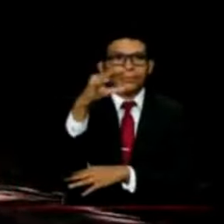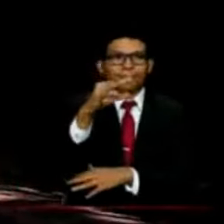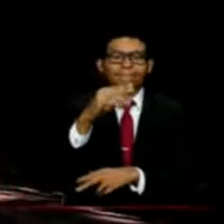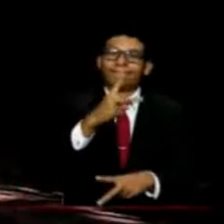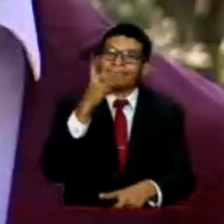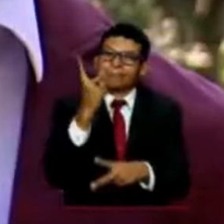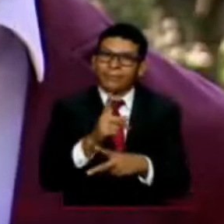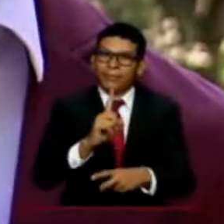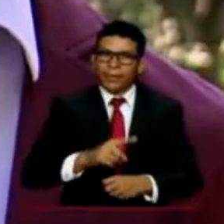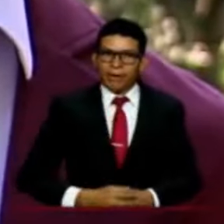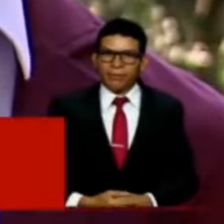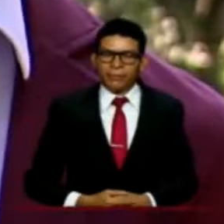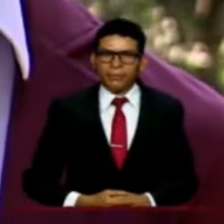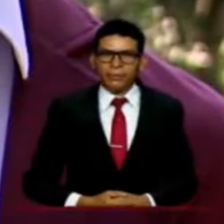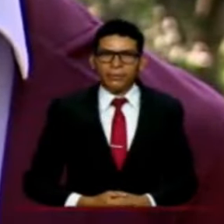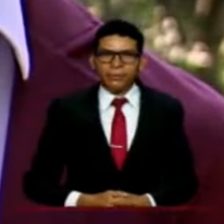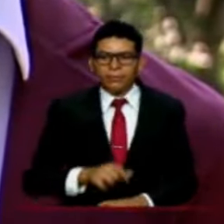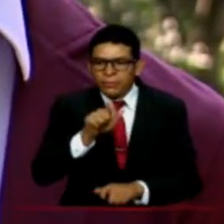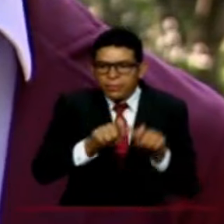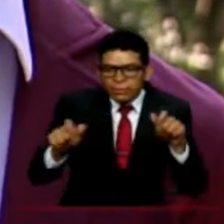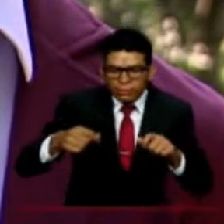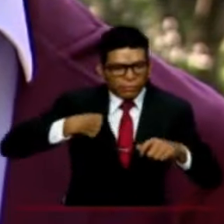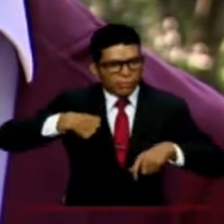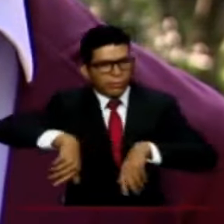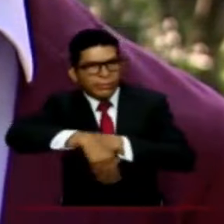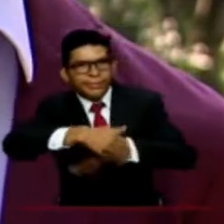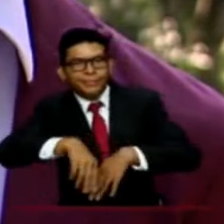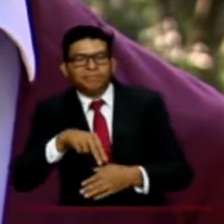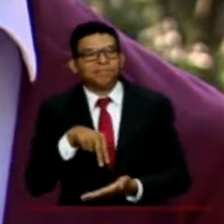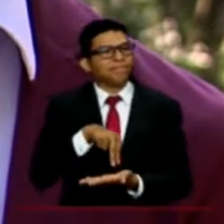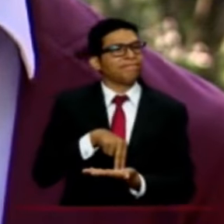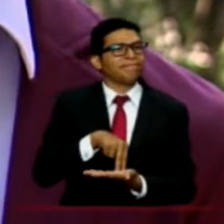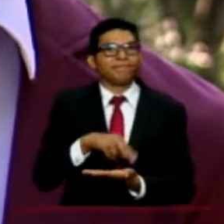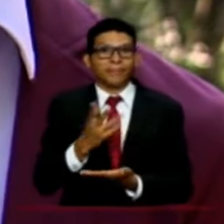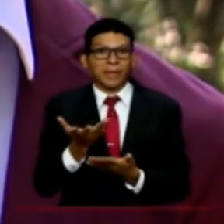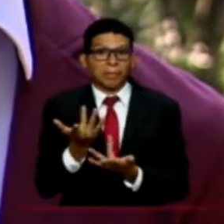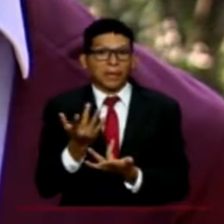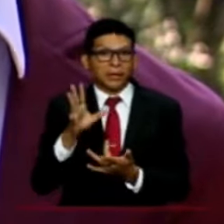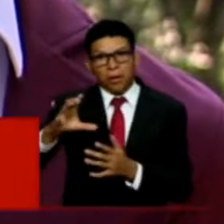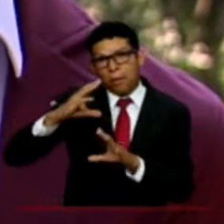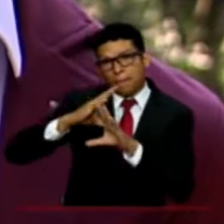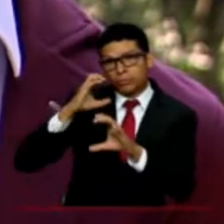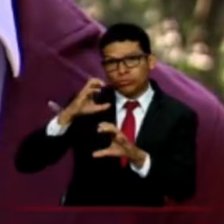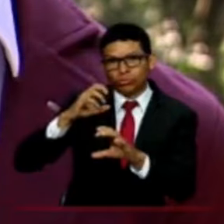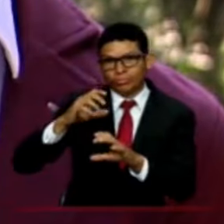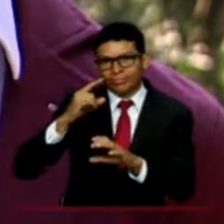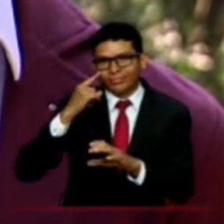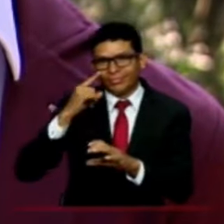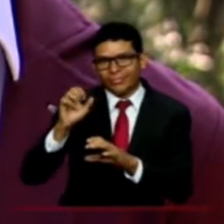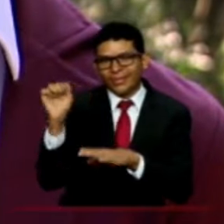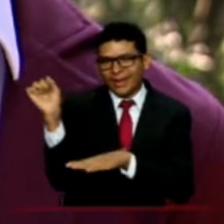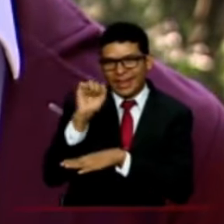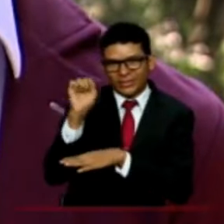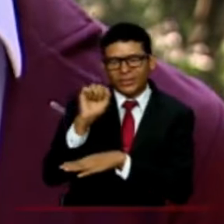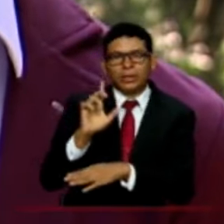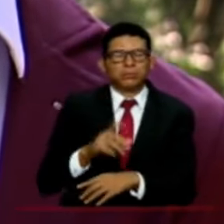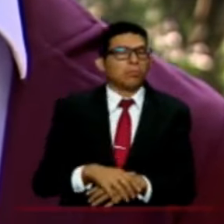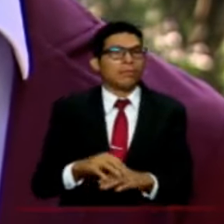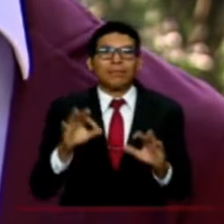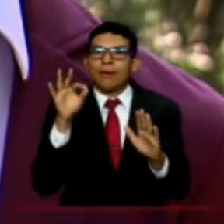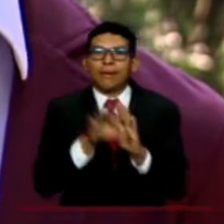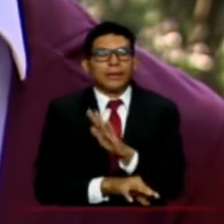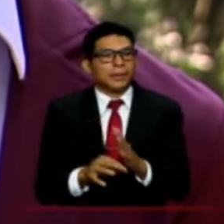delincuentes la persona no se puede parar en la carretera esperar el transporte público en este caso el Campero porque